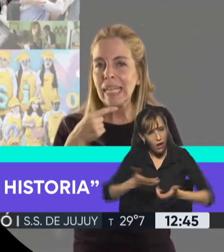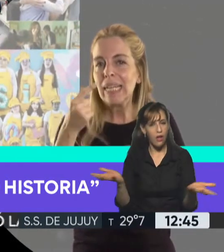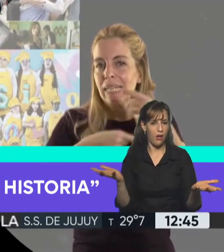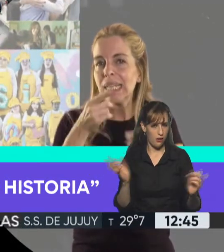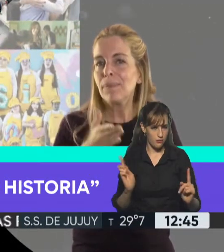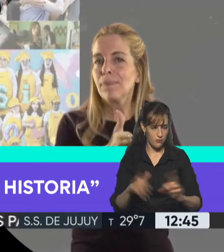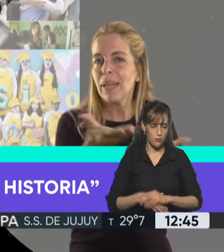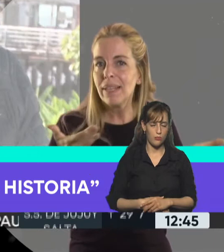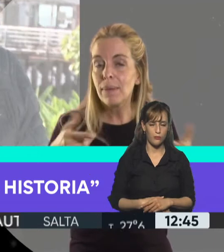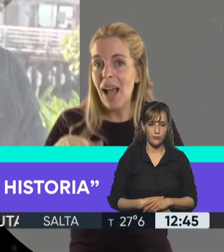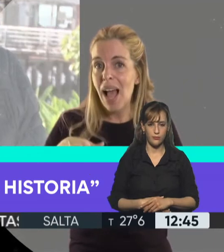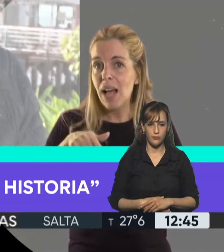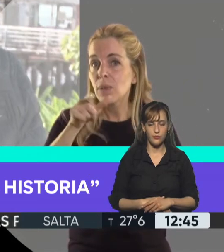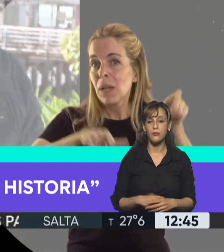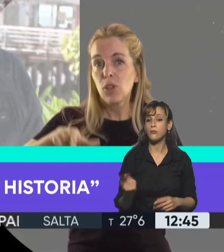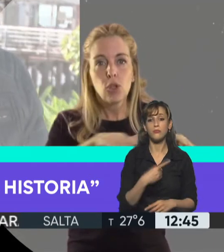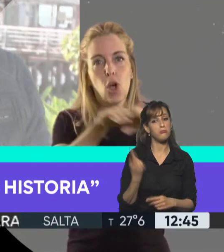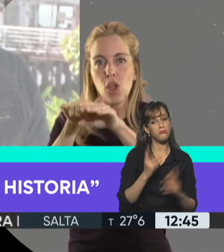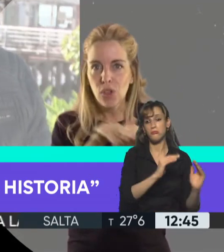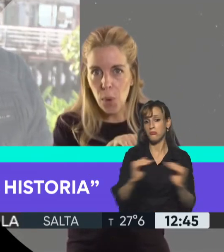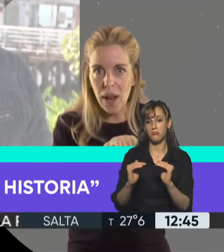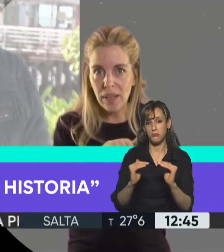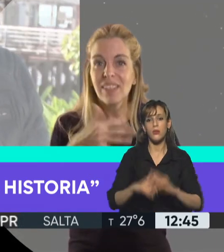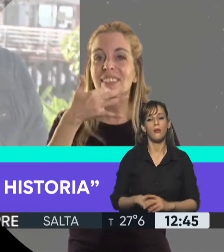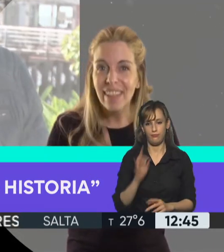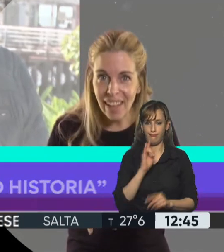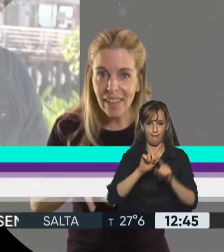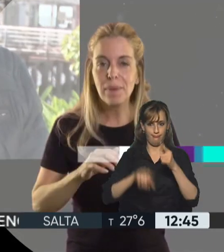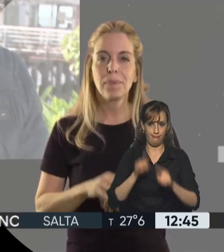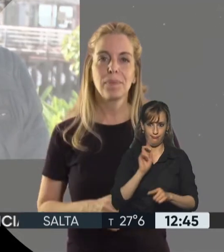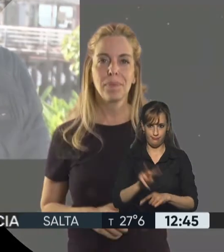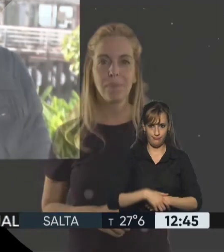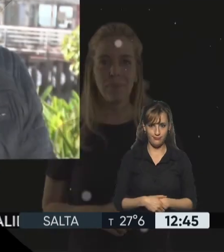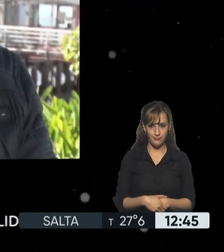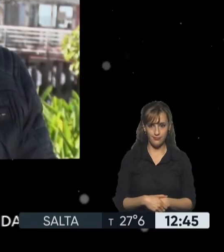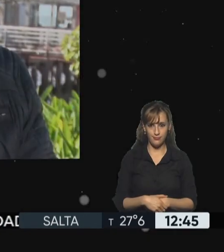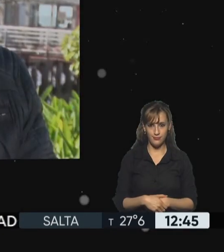este tipo de propuestas. Que seamos todos iguales, ¿entienden lo que digo?